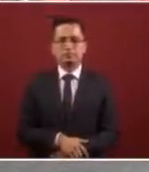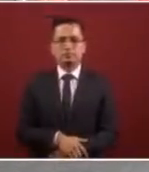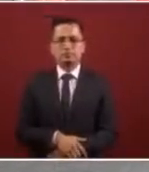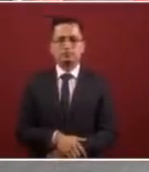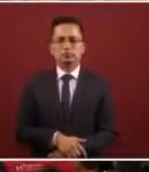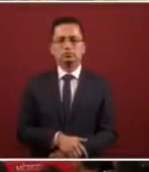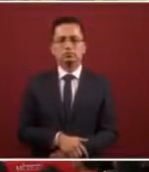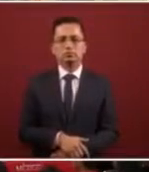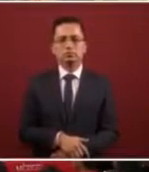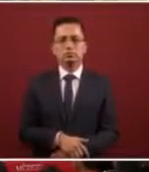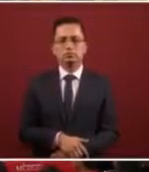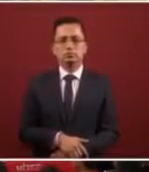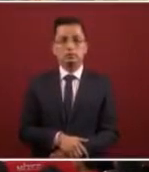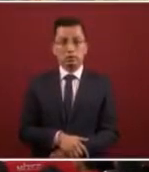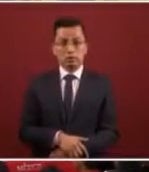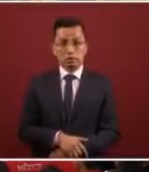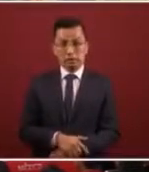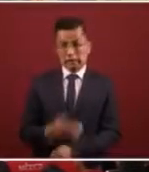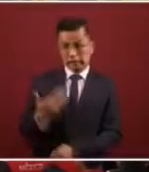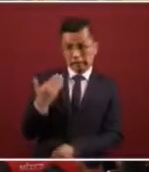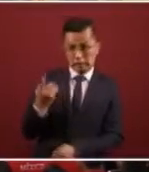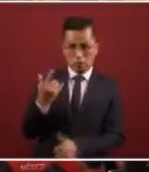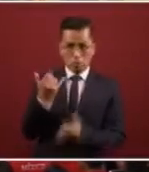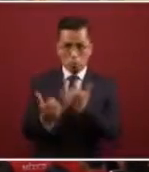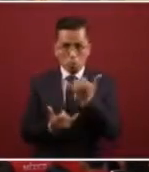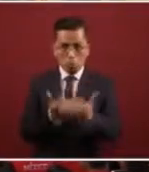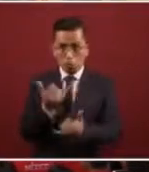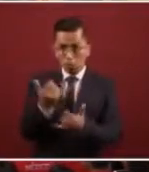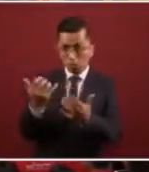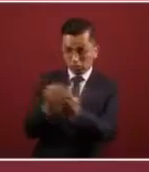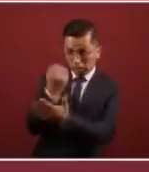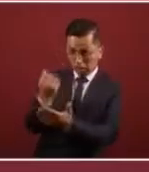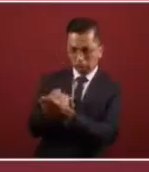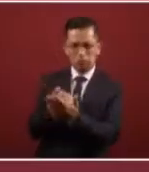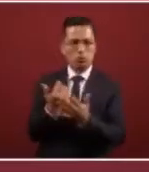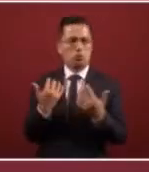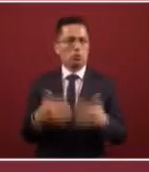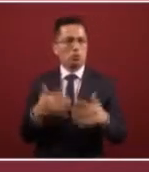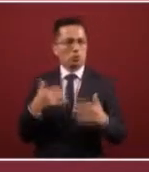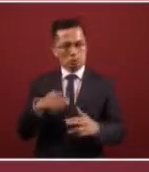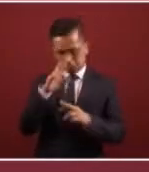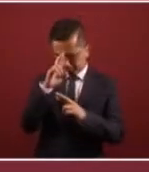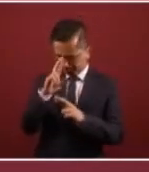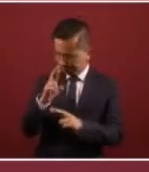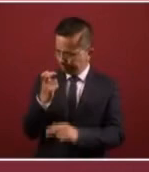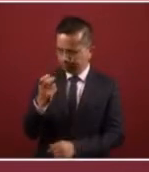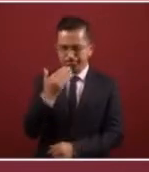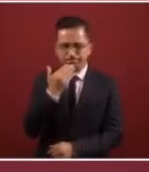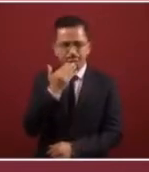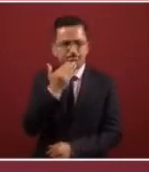un extraordinario resultado. Nos llena de orgullo lo que hicieron.